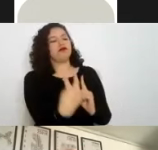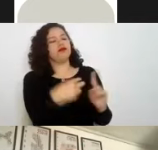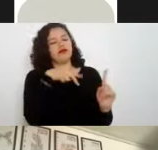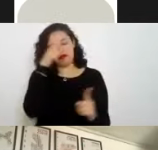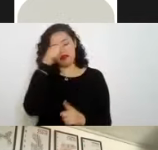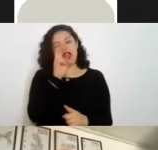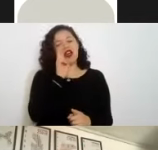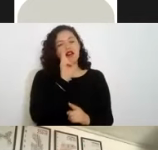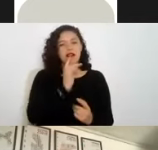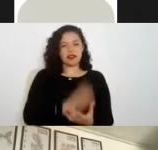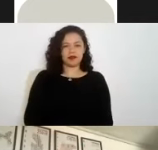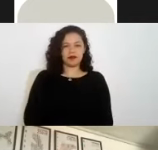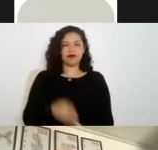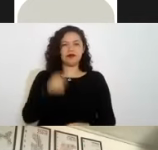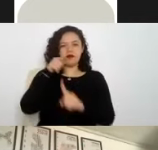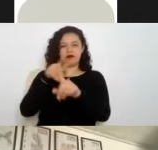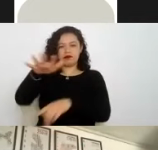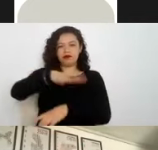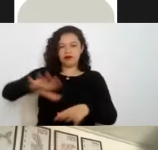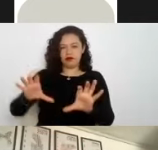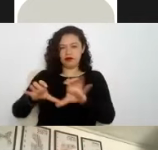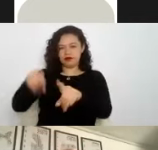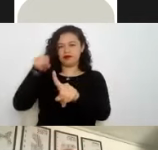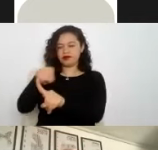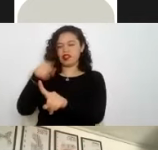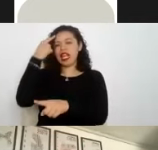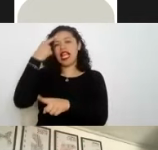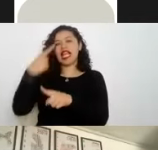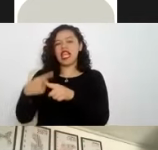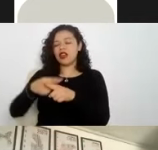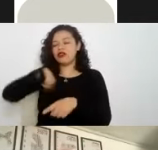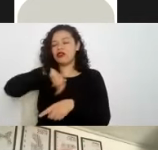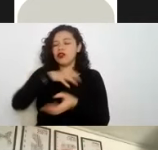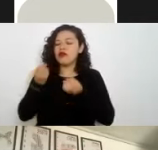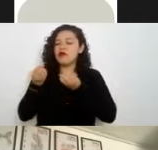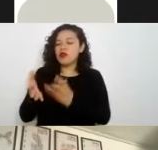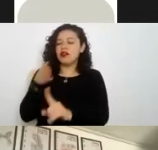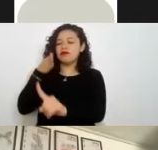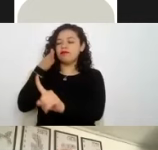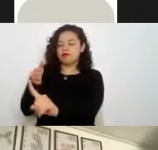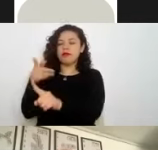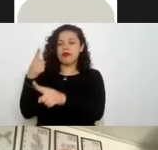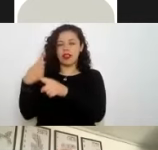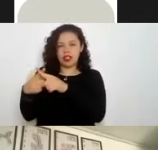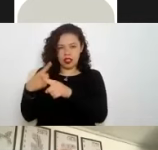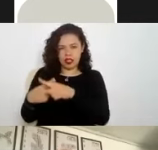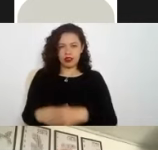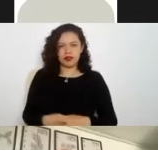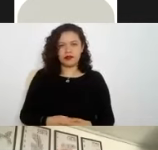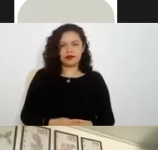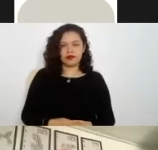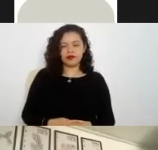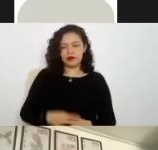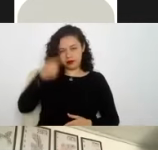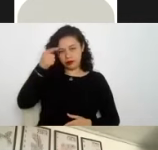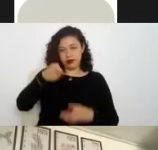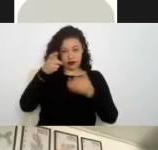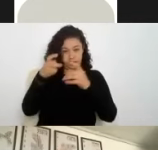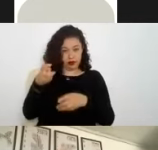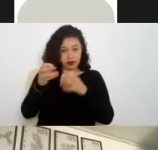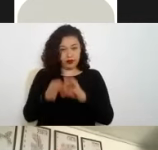El mercado objetivo, el target, como les decía, a quién nos queremos dirigir, a quién queremos dirigir el mensaje. También esa parte es importante porque